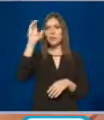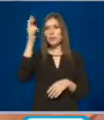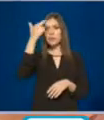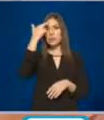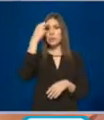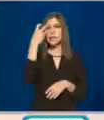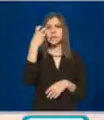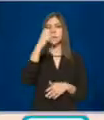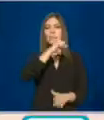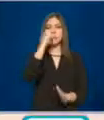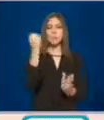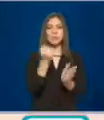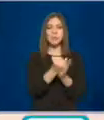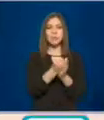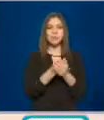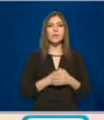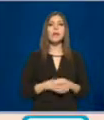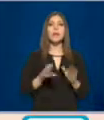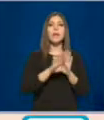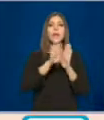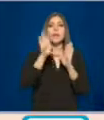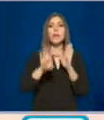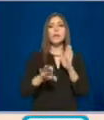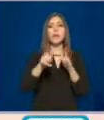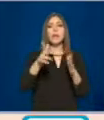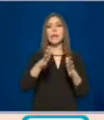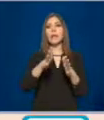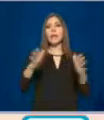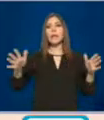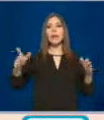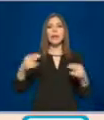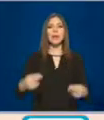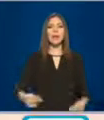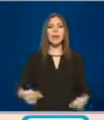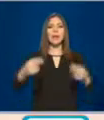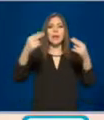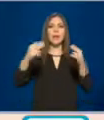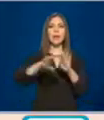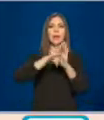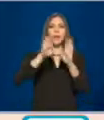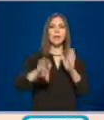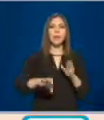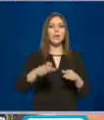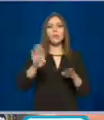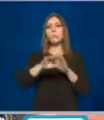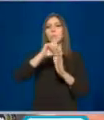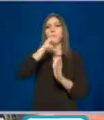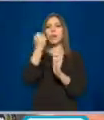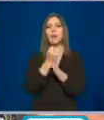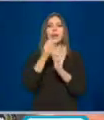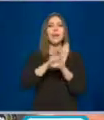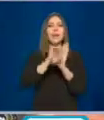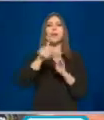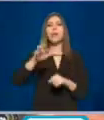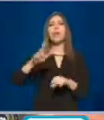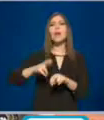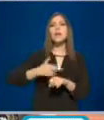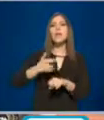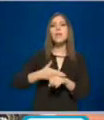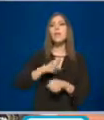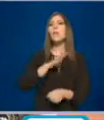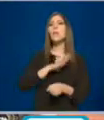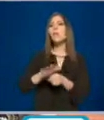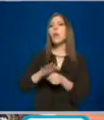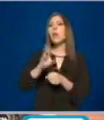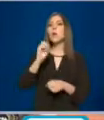esta marca. Exacto. Y si se fijan, las grandes empresas No, es lo lo que hacen hacen, muy ¿no? bien. Claro. No vamos a hablar de marcas, pero si decimos refrescos, si decimos